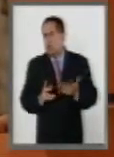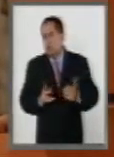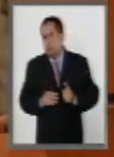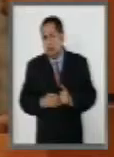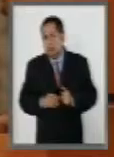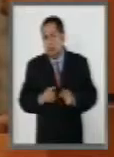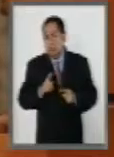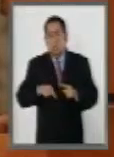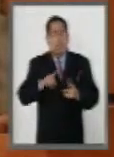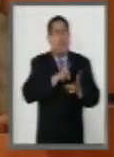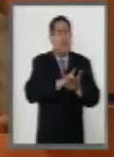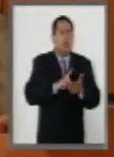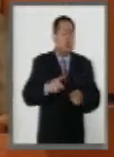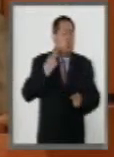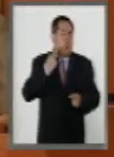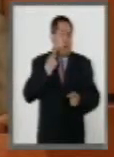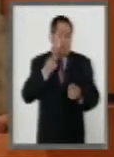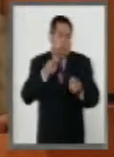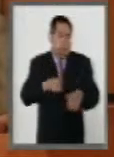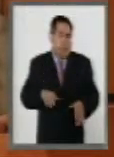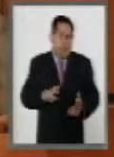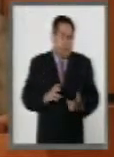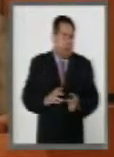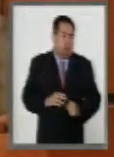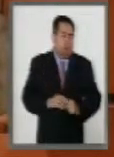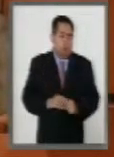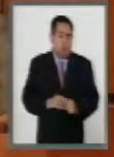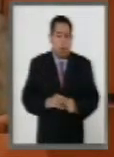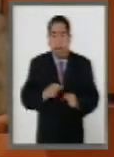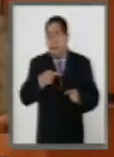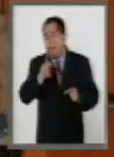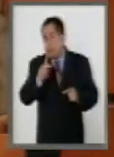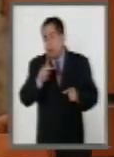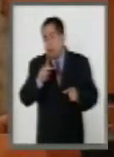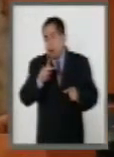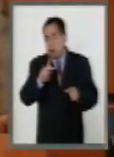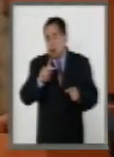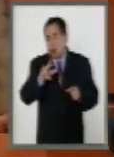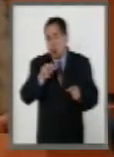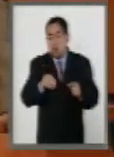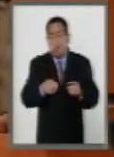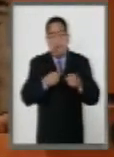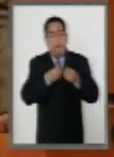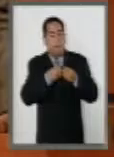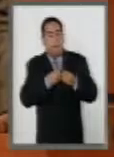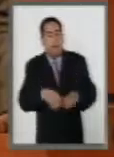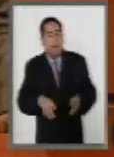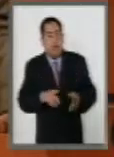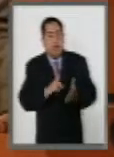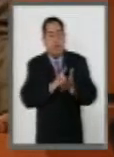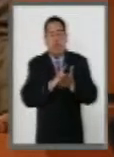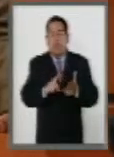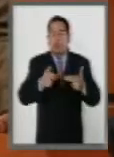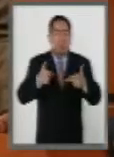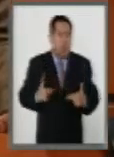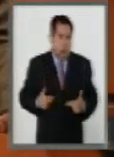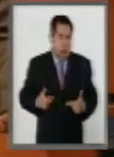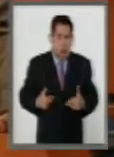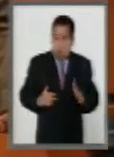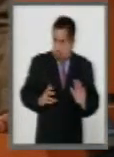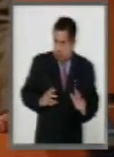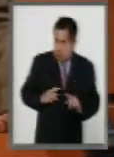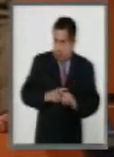como sus derechos políticos, pero no pierden su estatus de derechos humanos, es